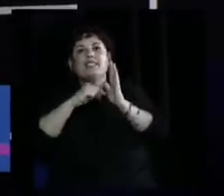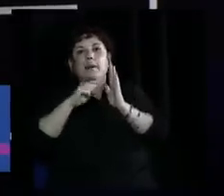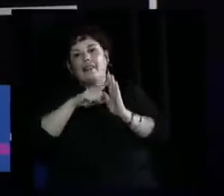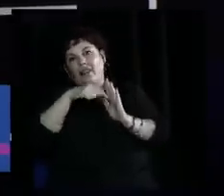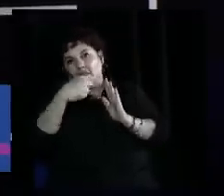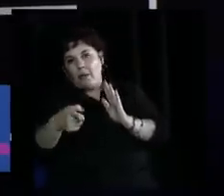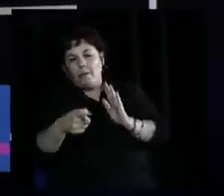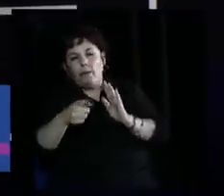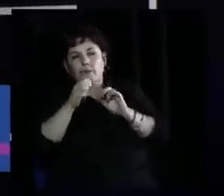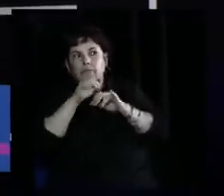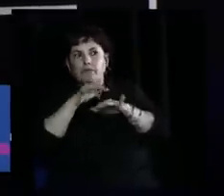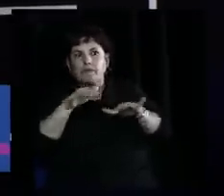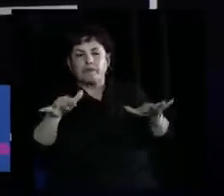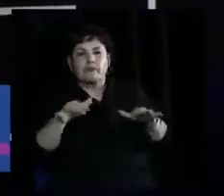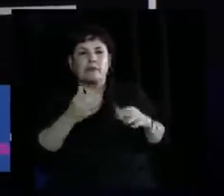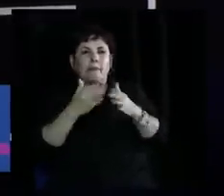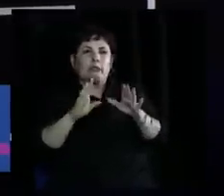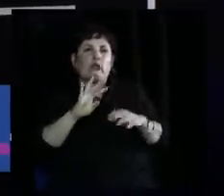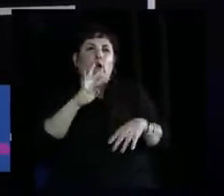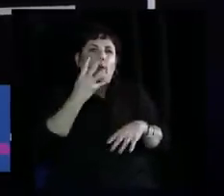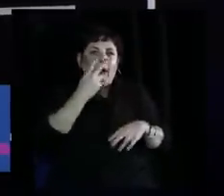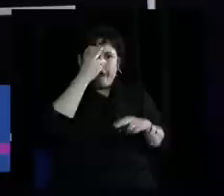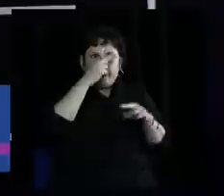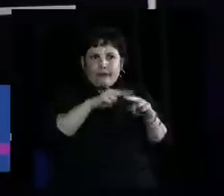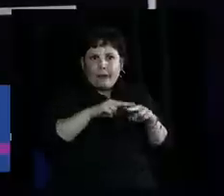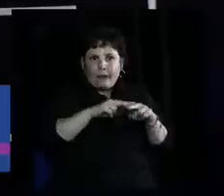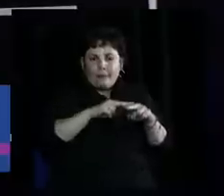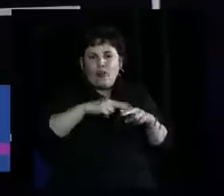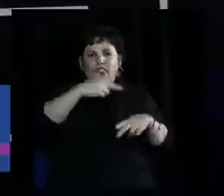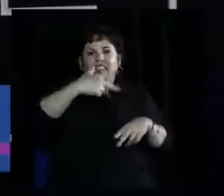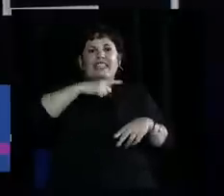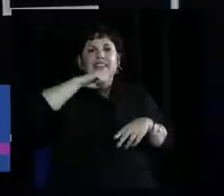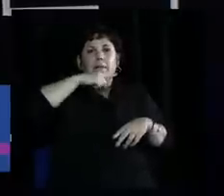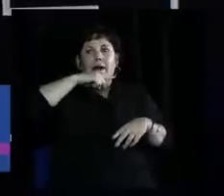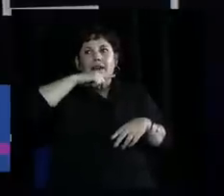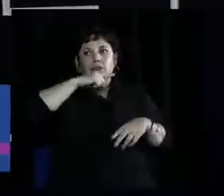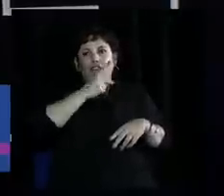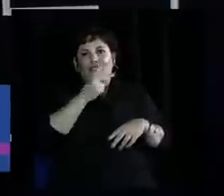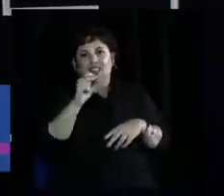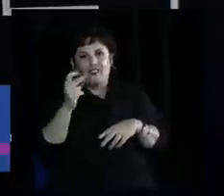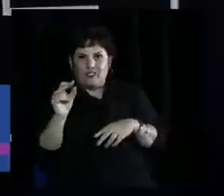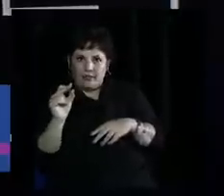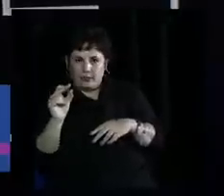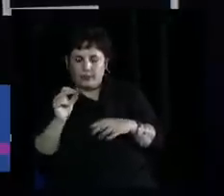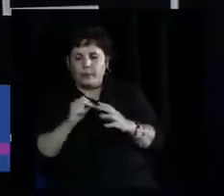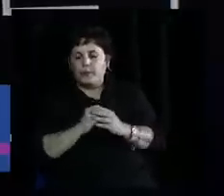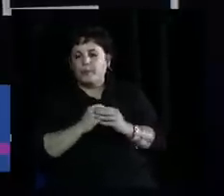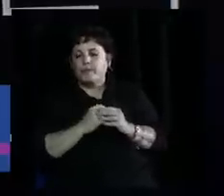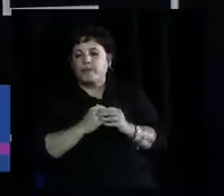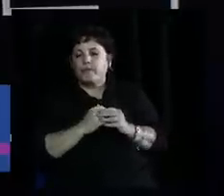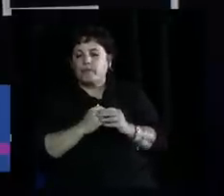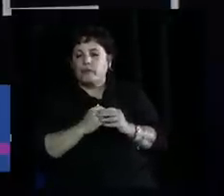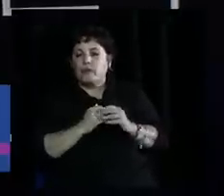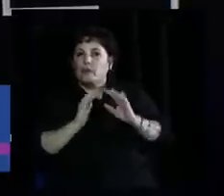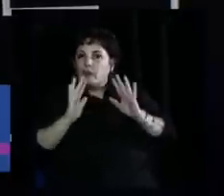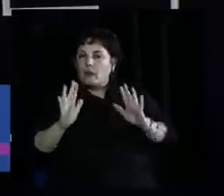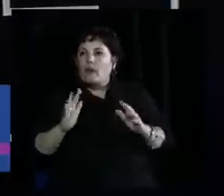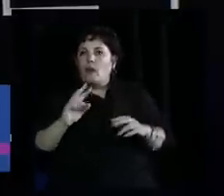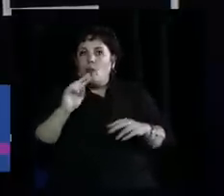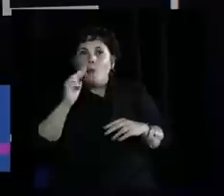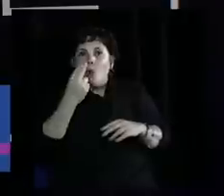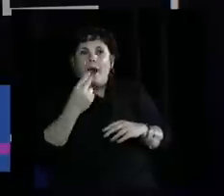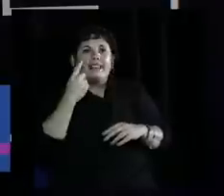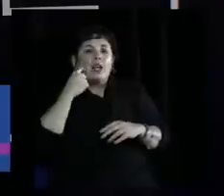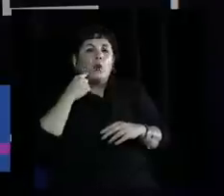local de la pandemia con los primeros 4 casos el 13 de marzo de 2020. La muerte